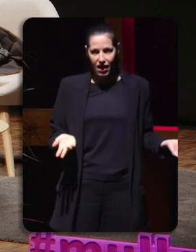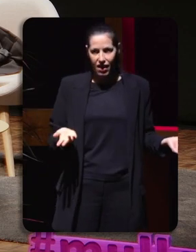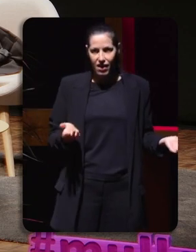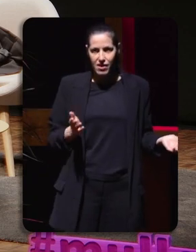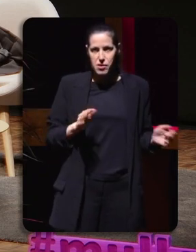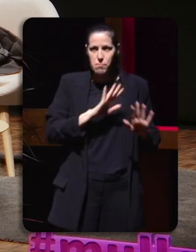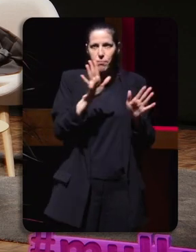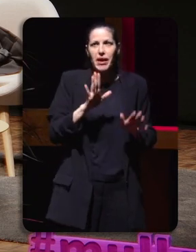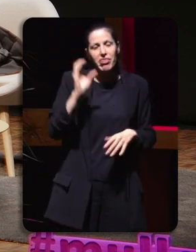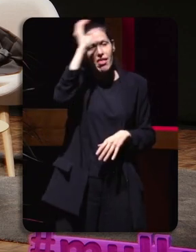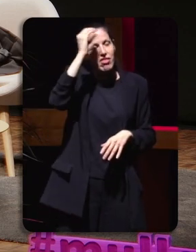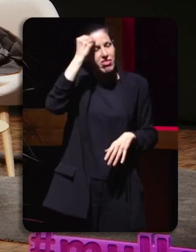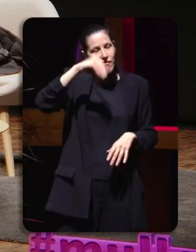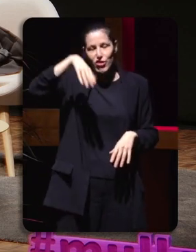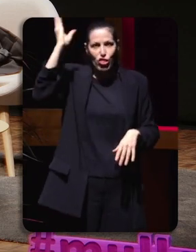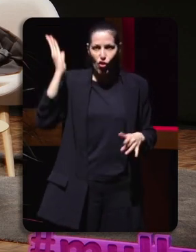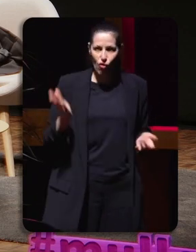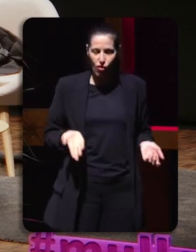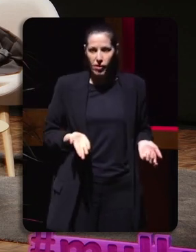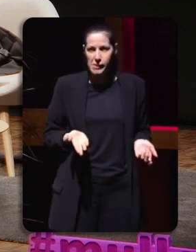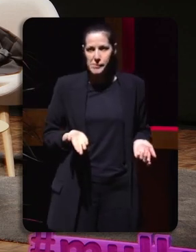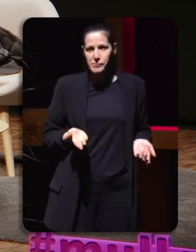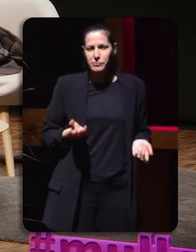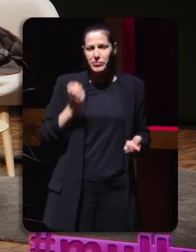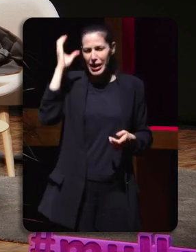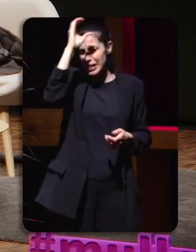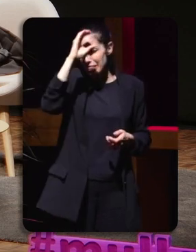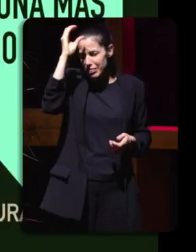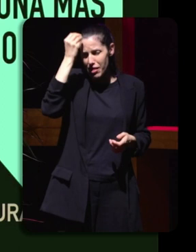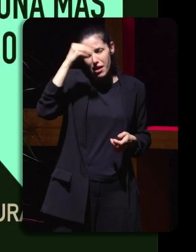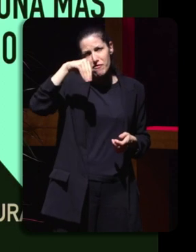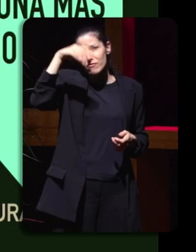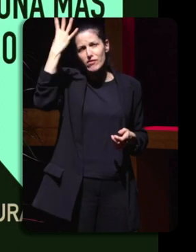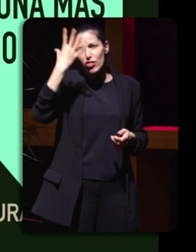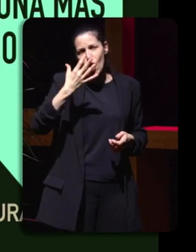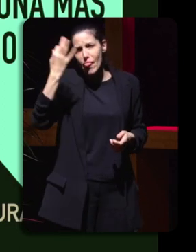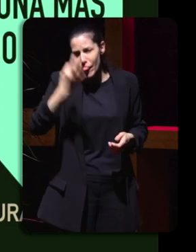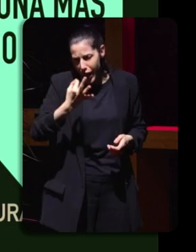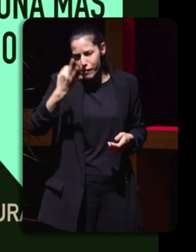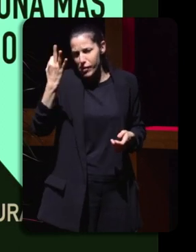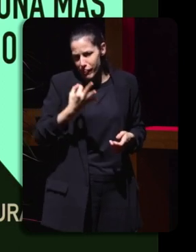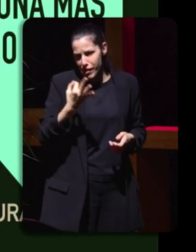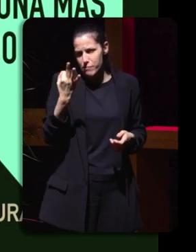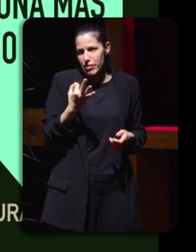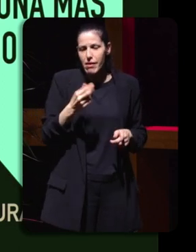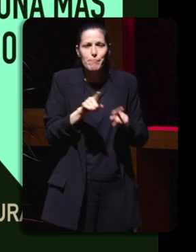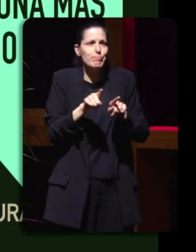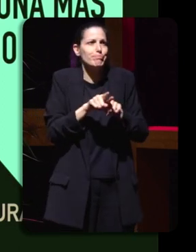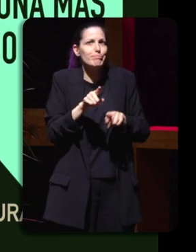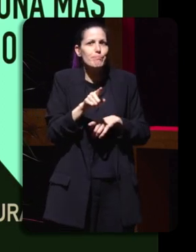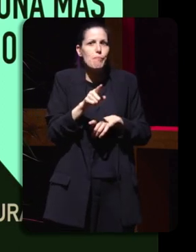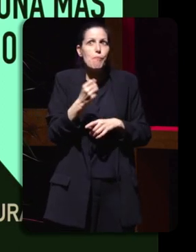ficción terrible no Y esta ciencia ficción terrible este debe ser horroroso que nos dota de poderes